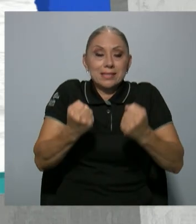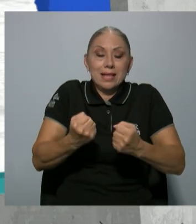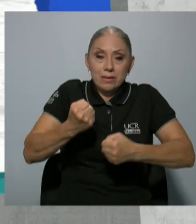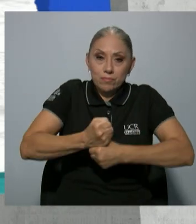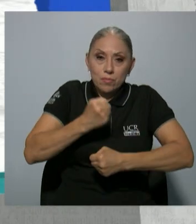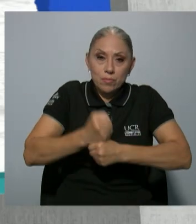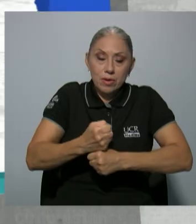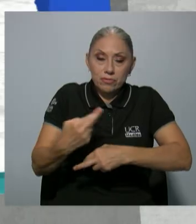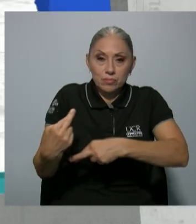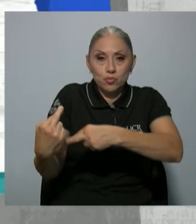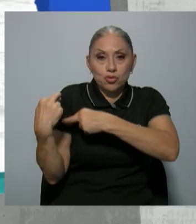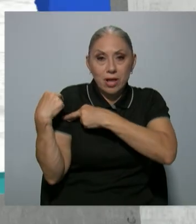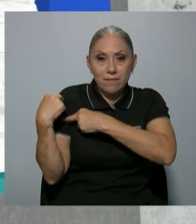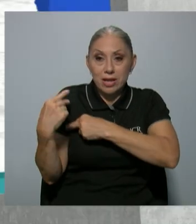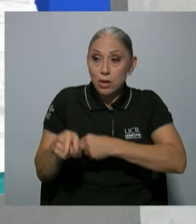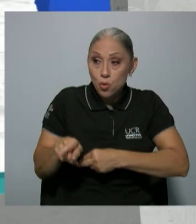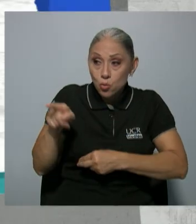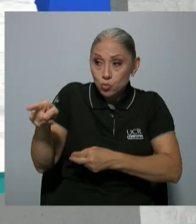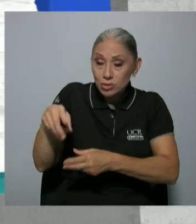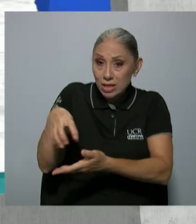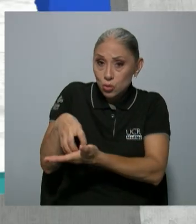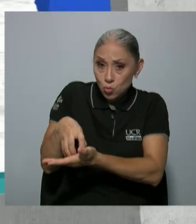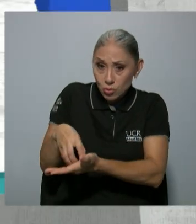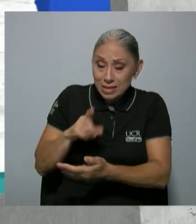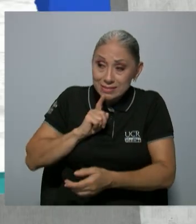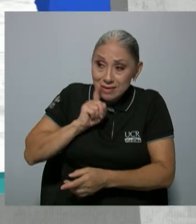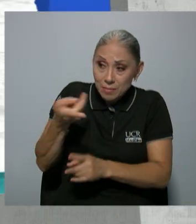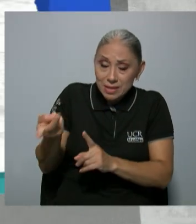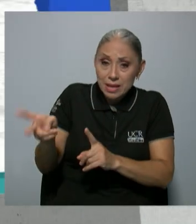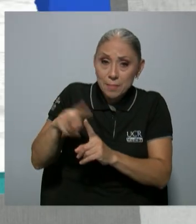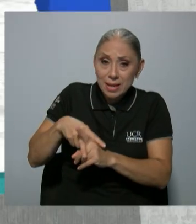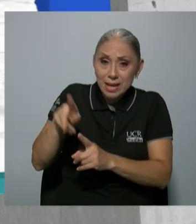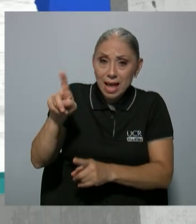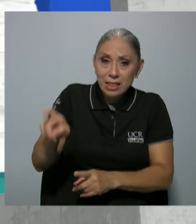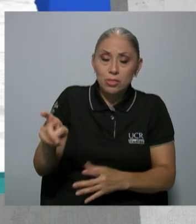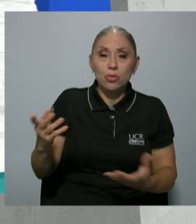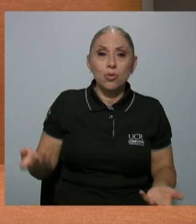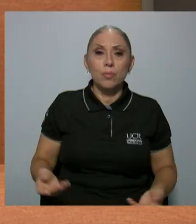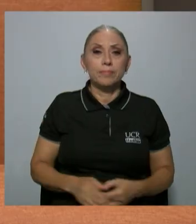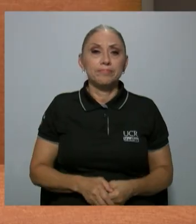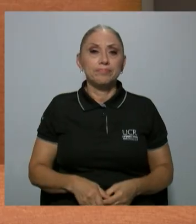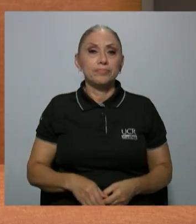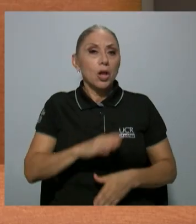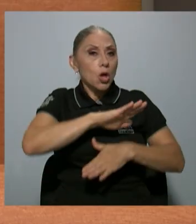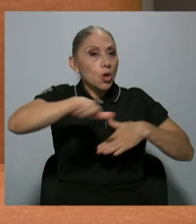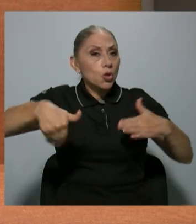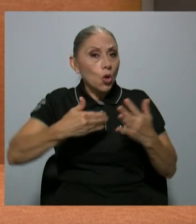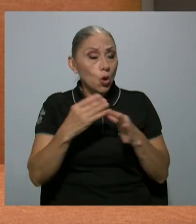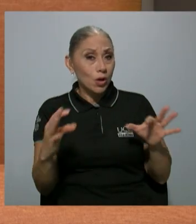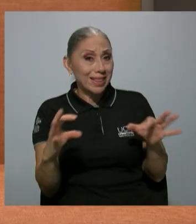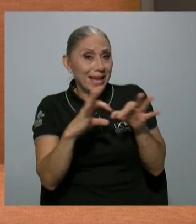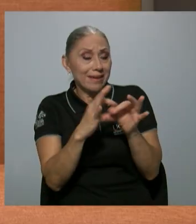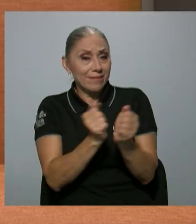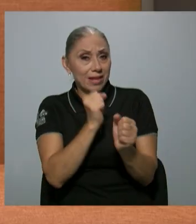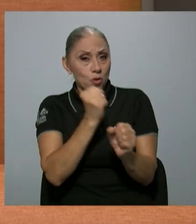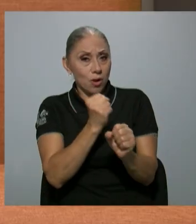de que esto se esté aplicando realmente? En todo lo que tenga que ver con las cuestiones laborales, en Costa Rica tenemos